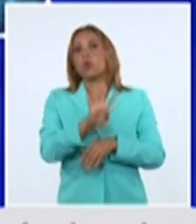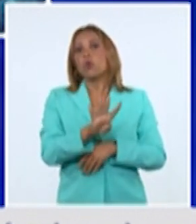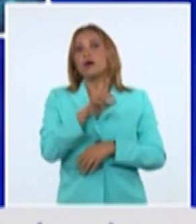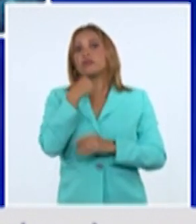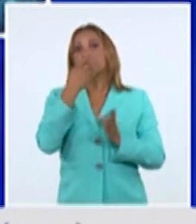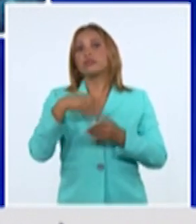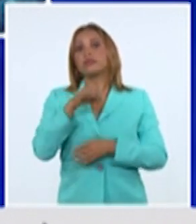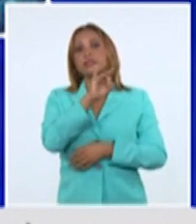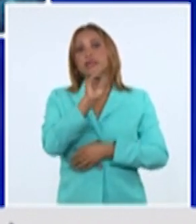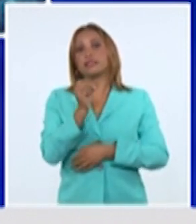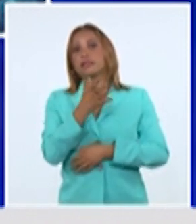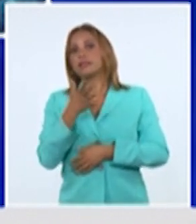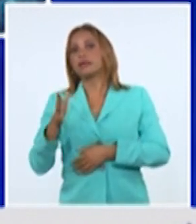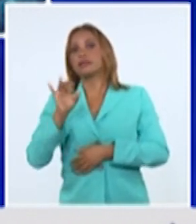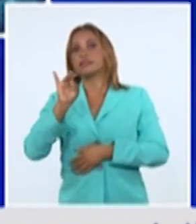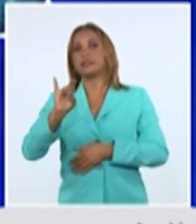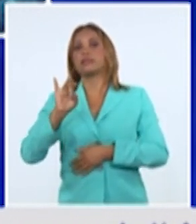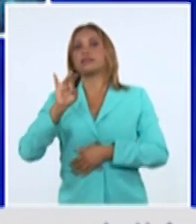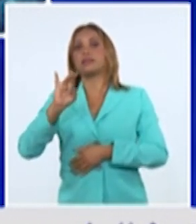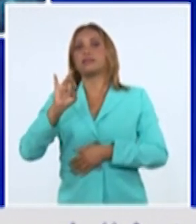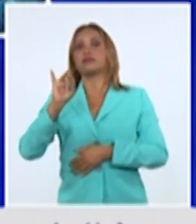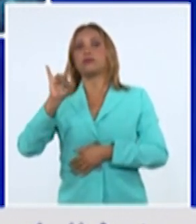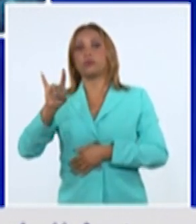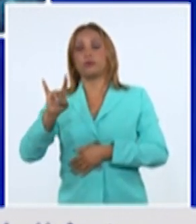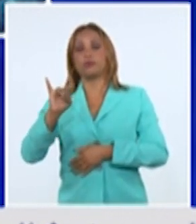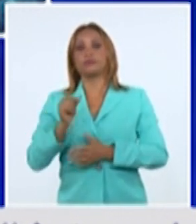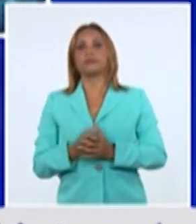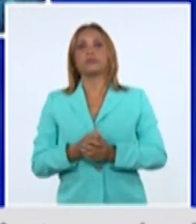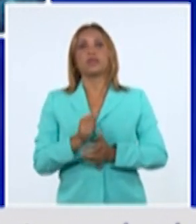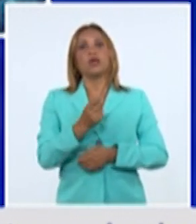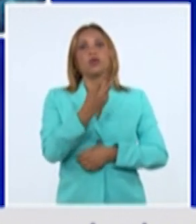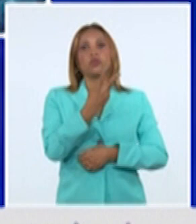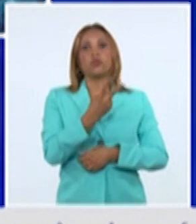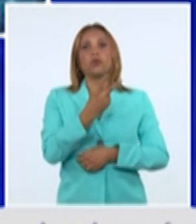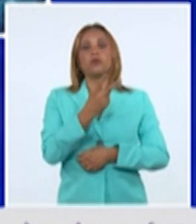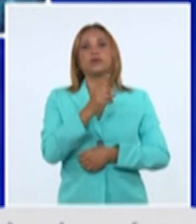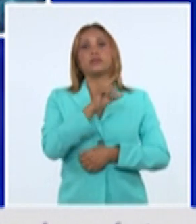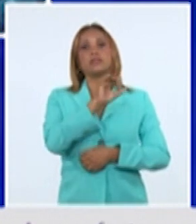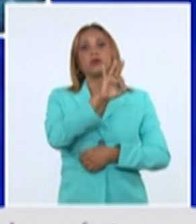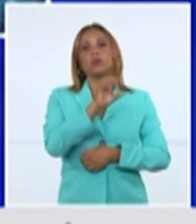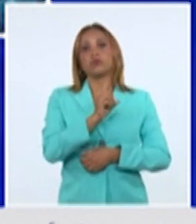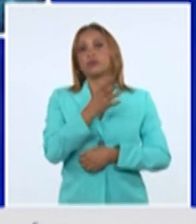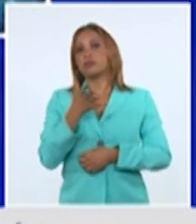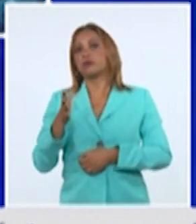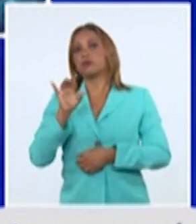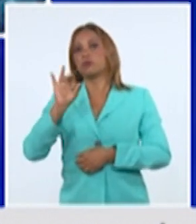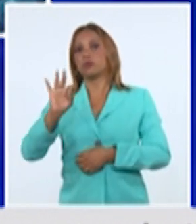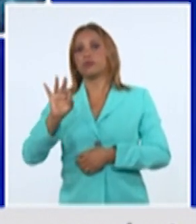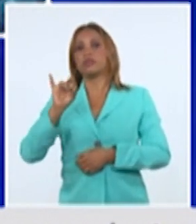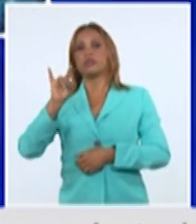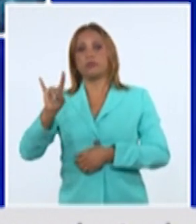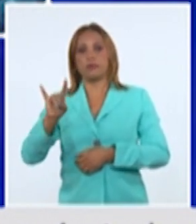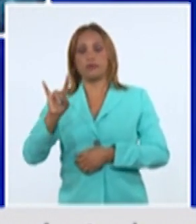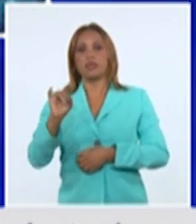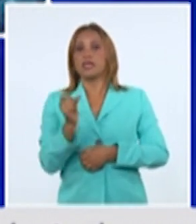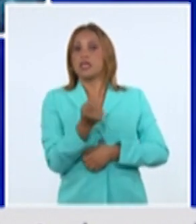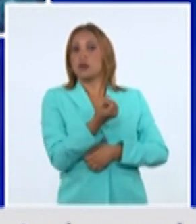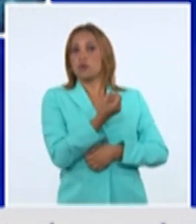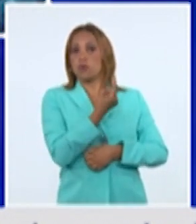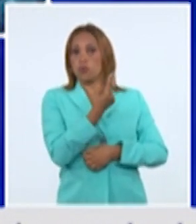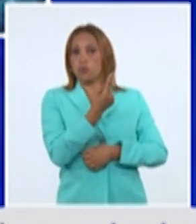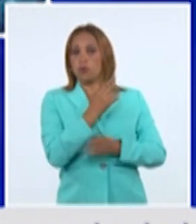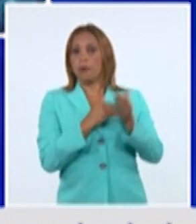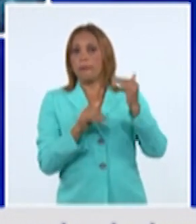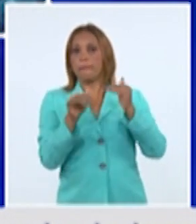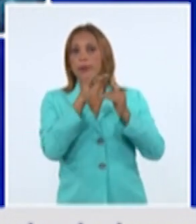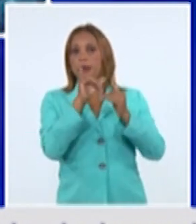70 y 79, 2 entre 80 y 89 años de edad y una persona con más de 90